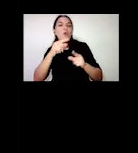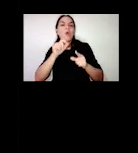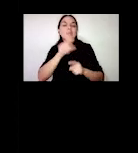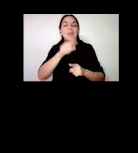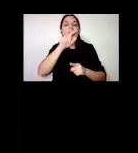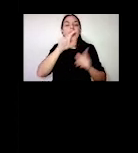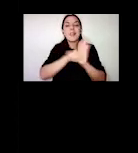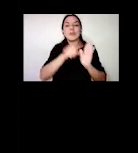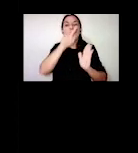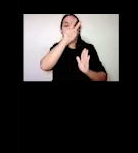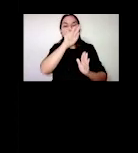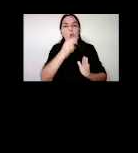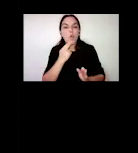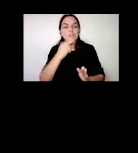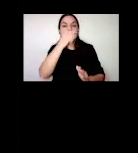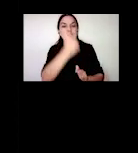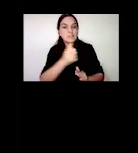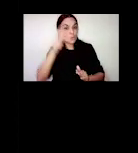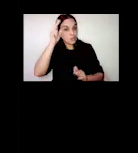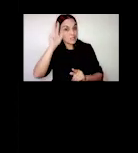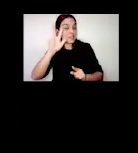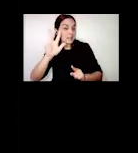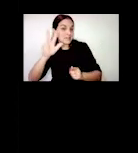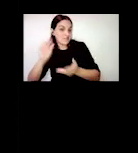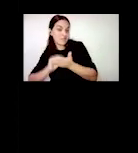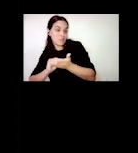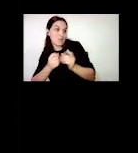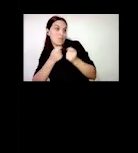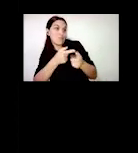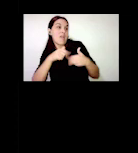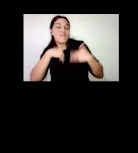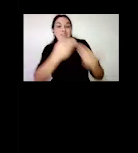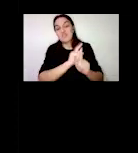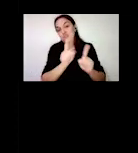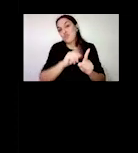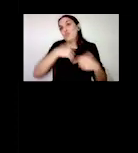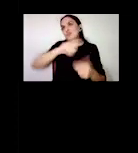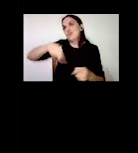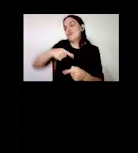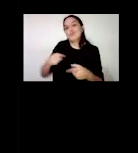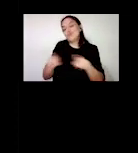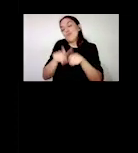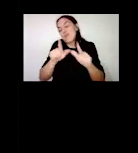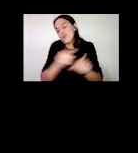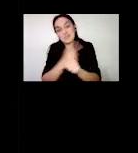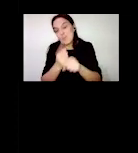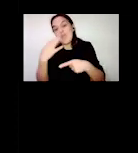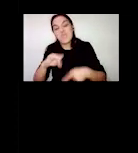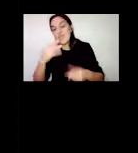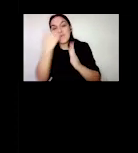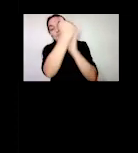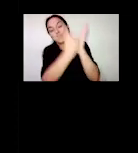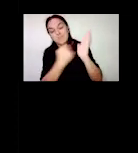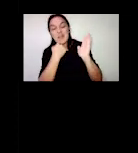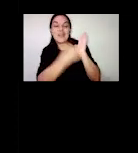11.683, el legislador no le ha otorgado ningún beneficio, no se lo podemos otorgar nosotros. Si no está expresamente exento,